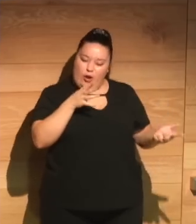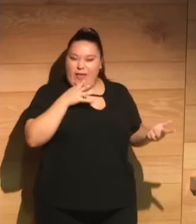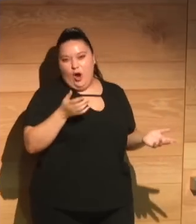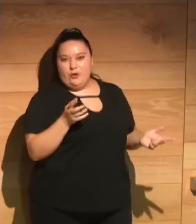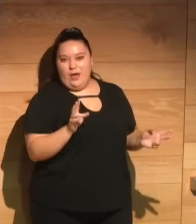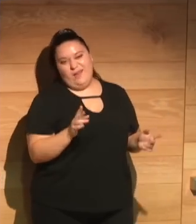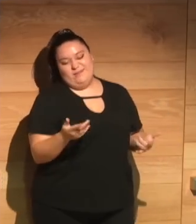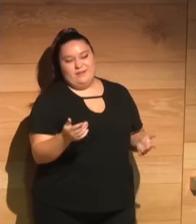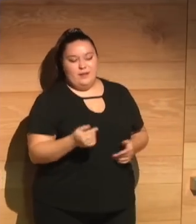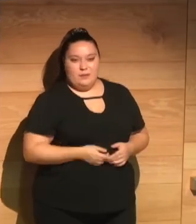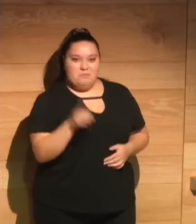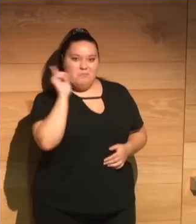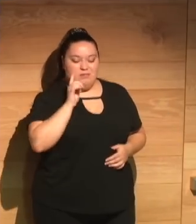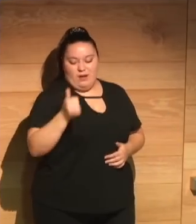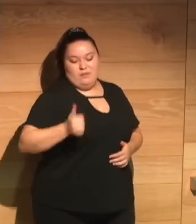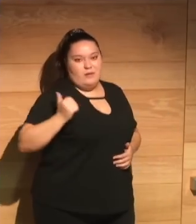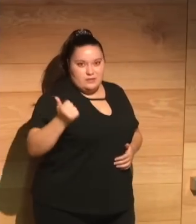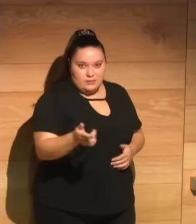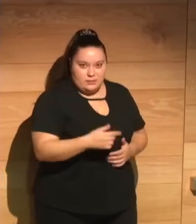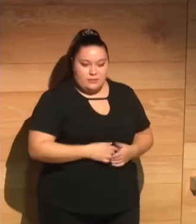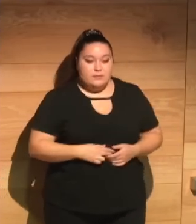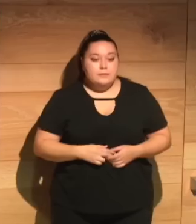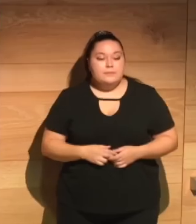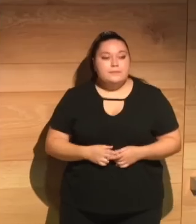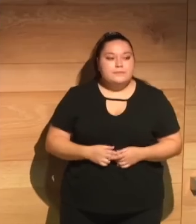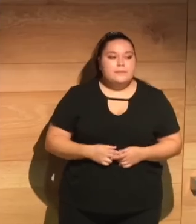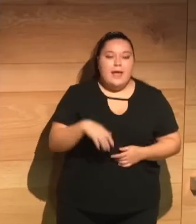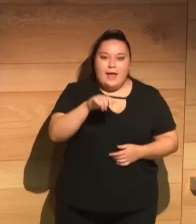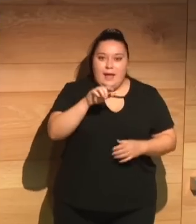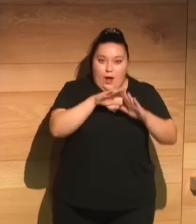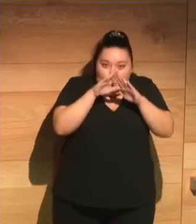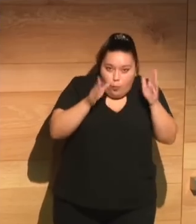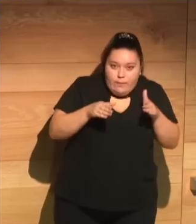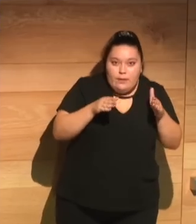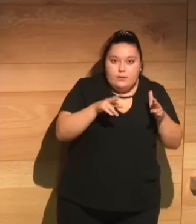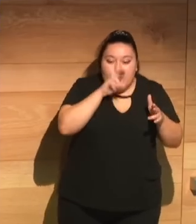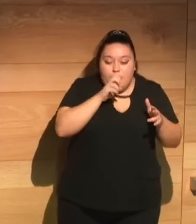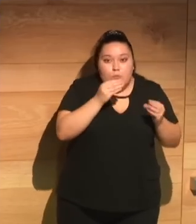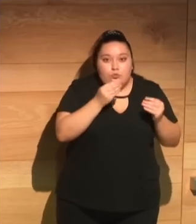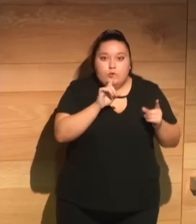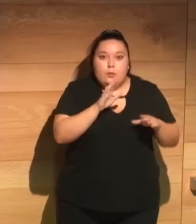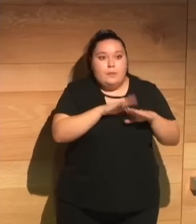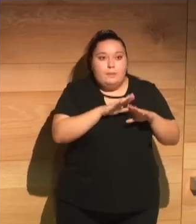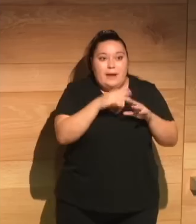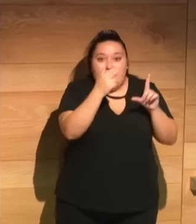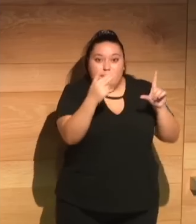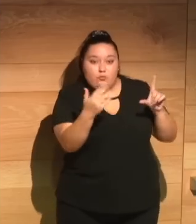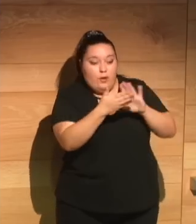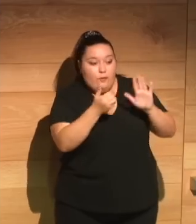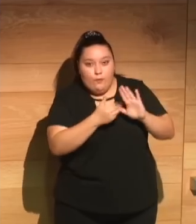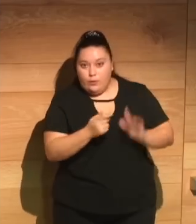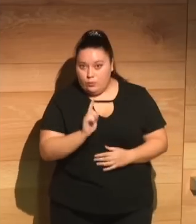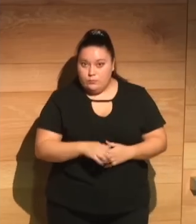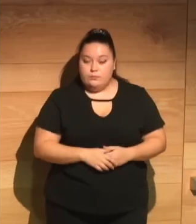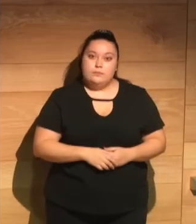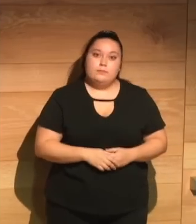han sacado de palo, ¿no? Esta, la Altamira es... fake. No, yo he estado en la Altamira que decían los señores, no respiren mucho para que no se vayan las pinturas. Fíjate qué nivel. Fíjate qué